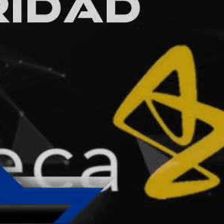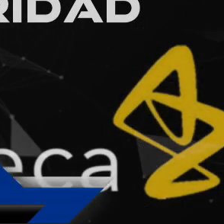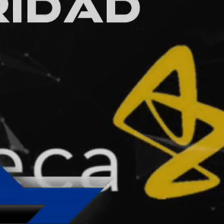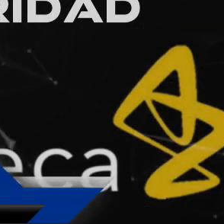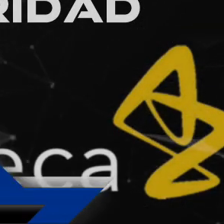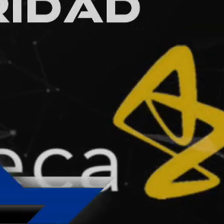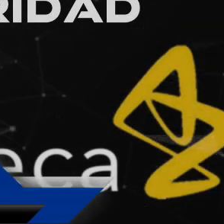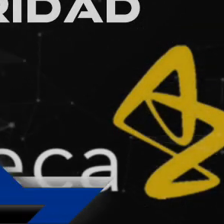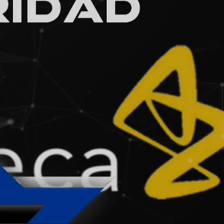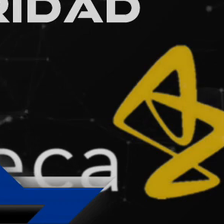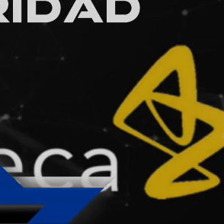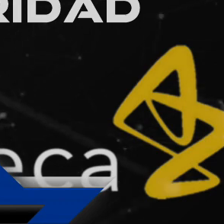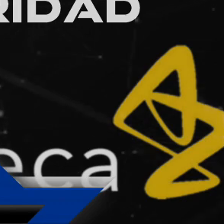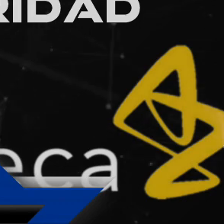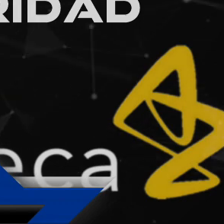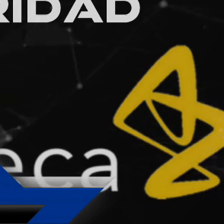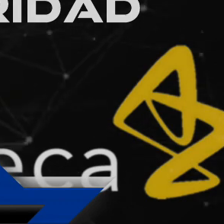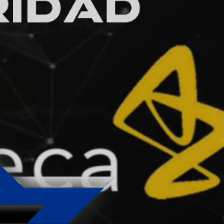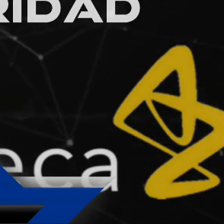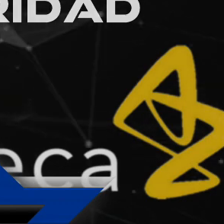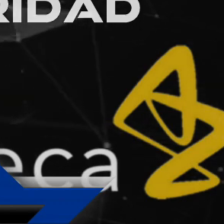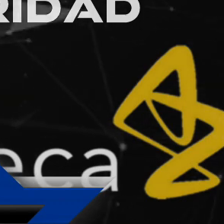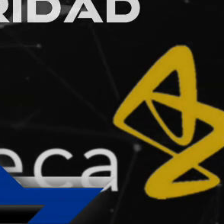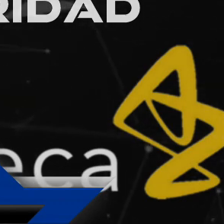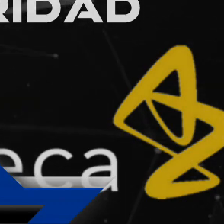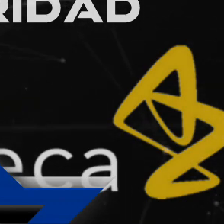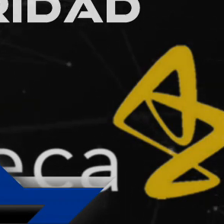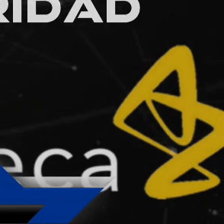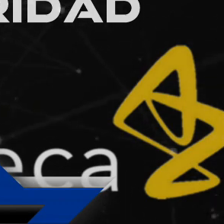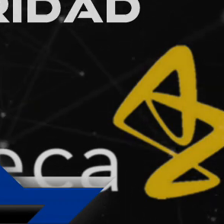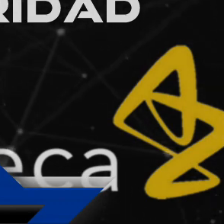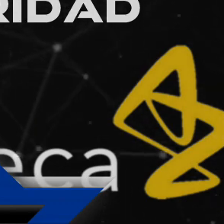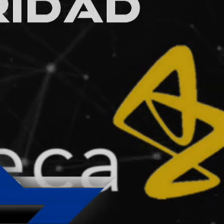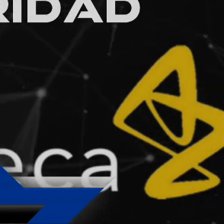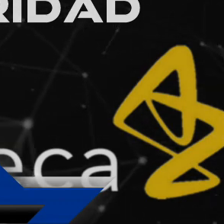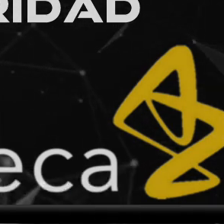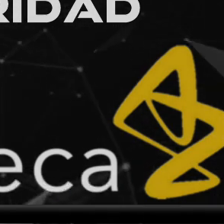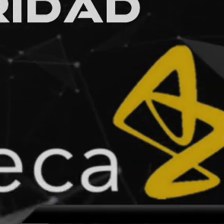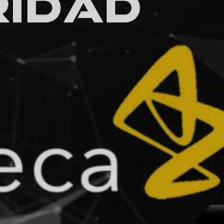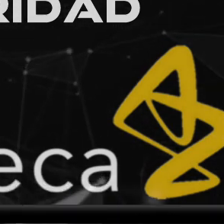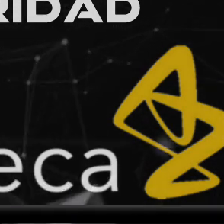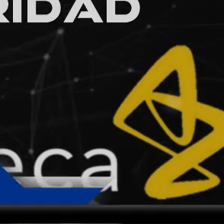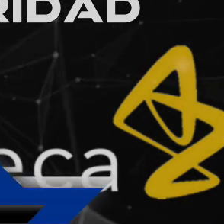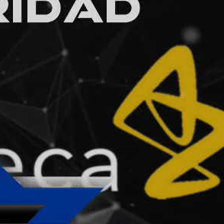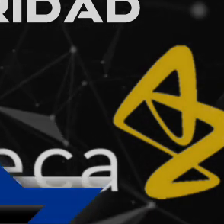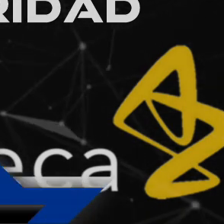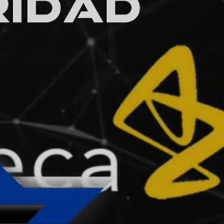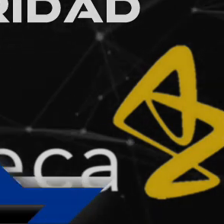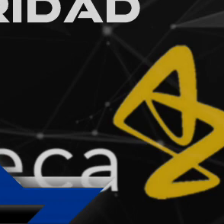Ya estás informado. No olvides darle like a este video, comparte y suscríbete a Escucha Diario.